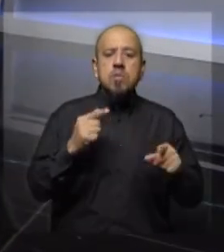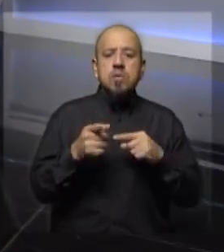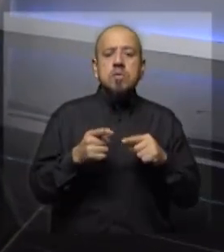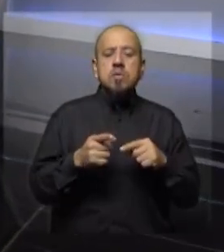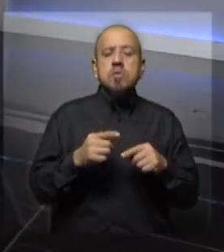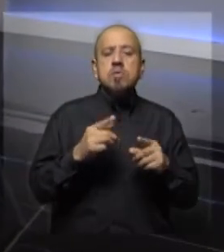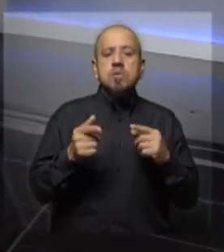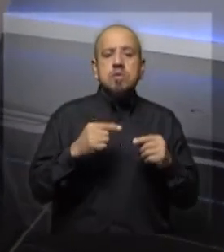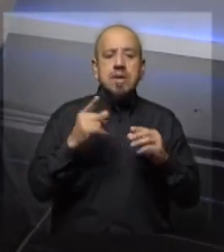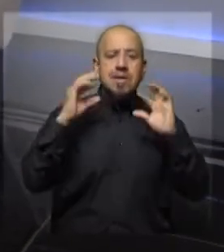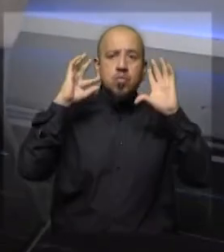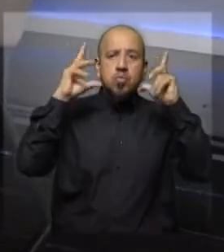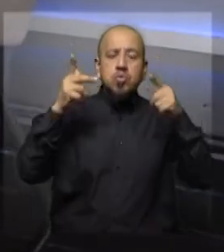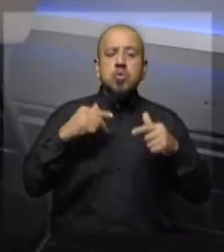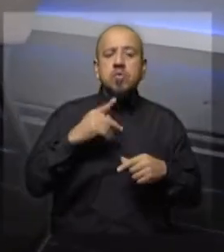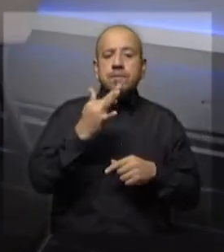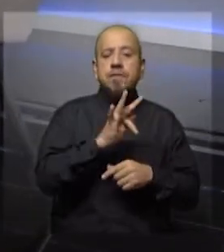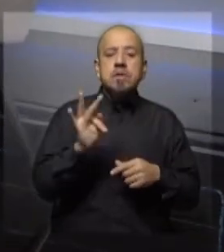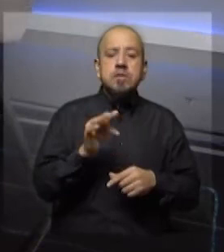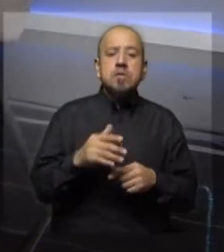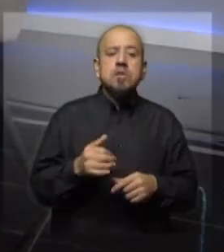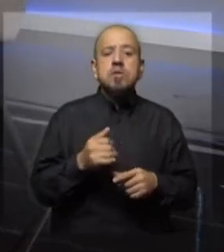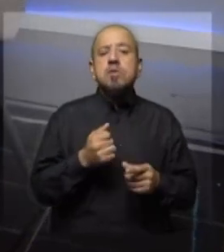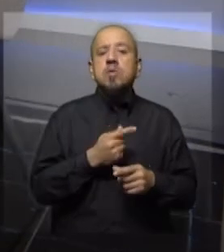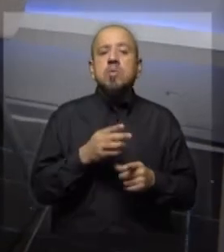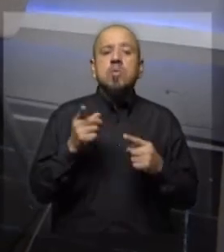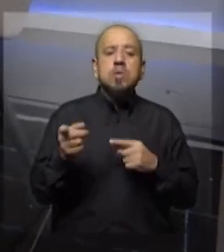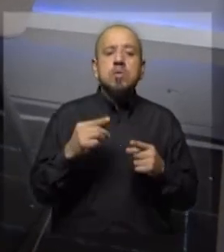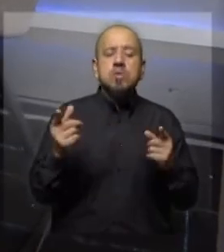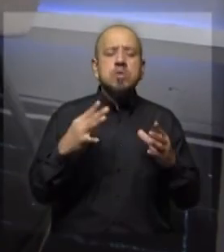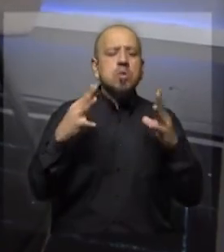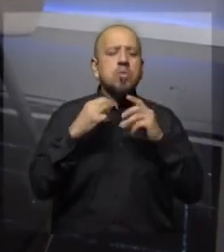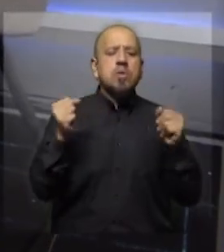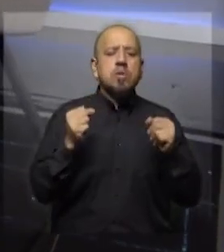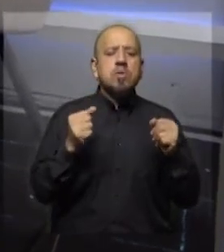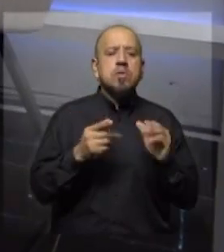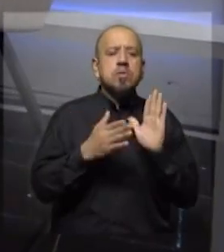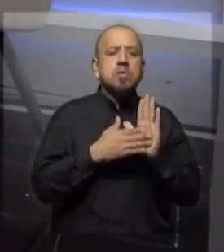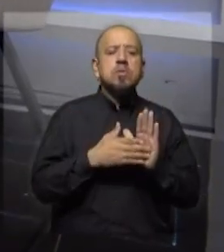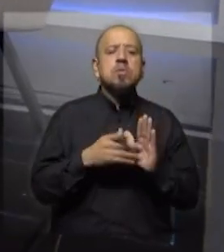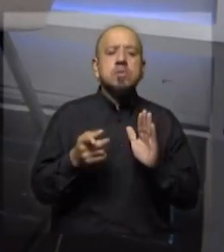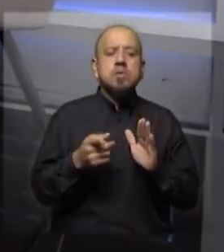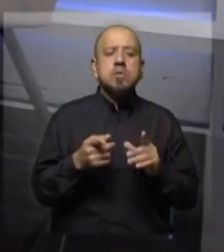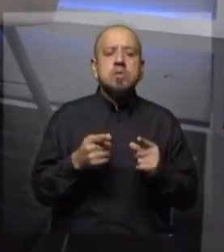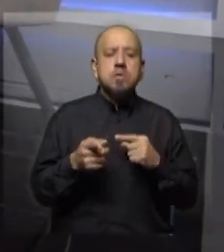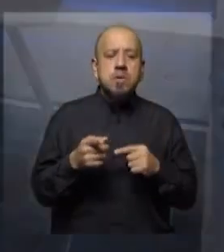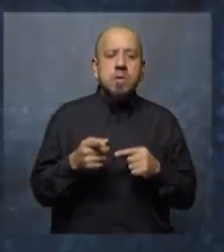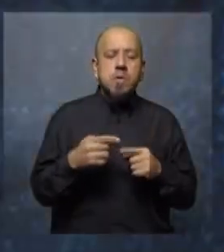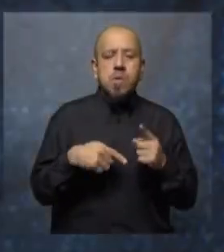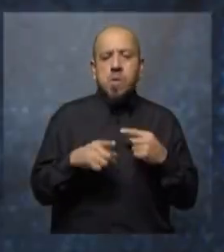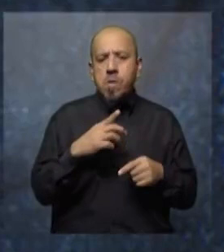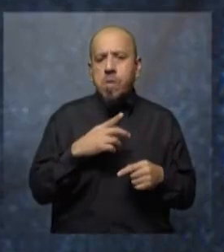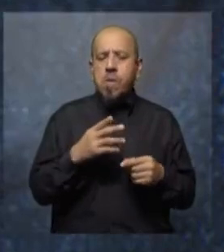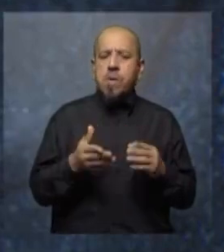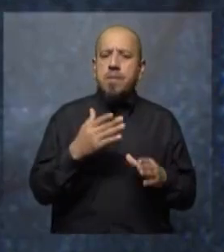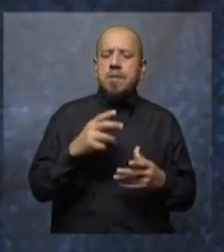vos das la revolución francesa y bueno a ver cuánto de Esto fue captado Digamos como contenido macanudo es mucho más complejo